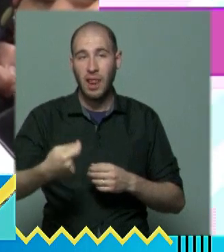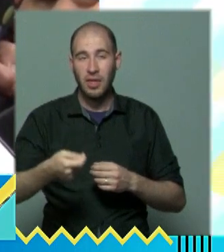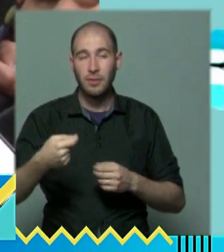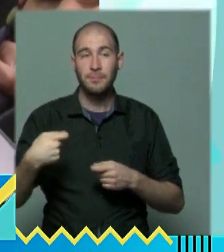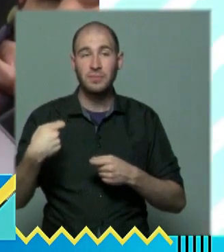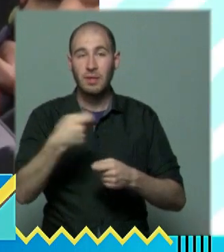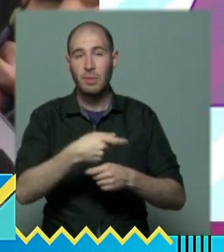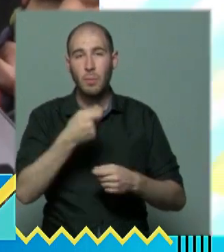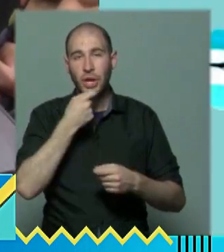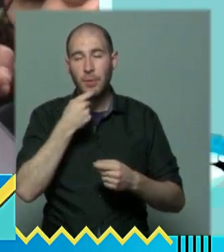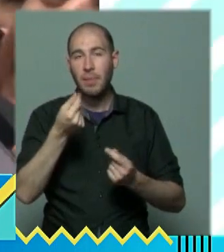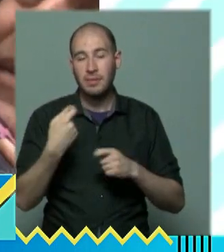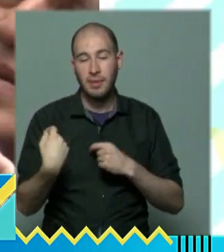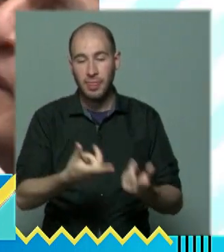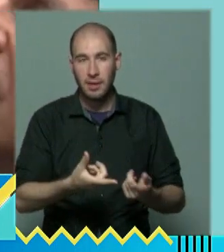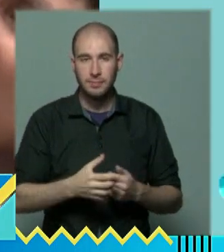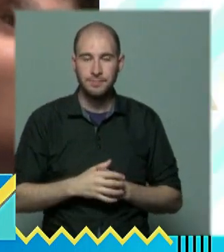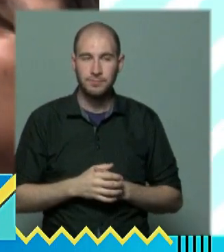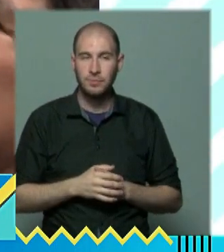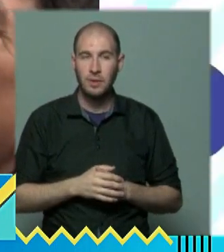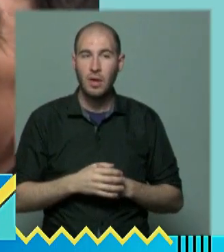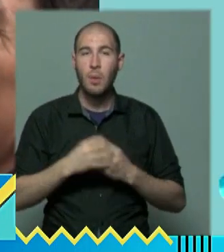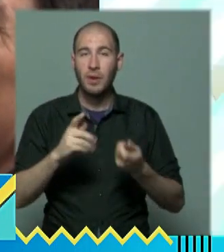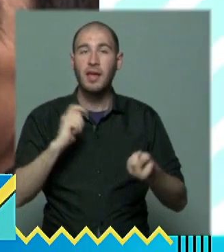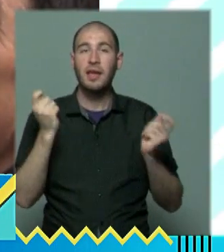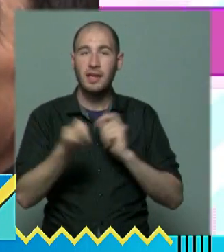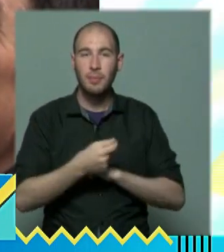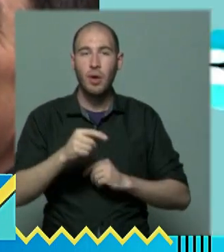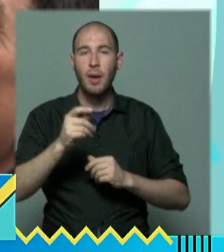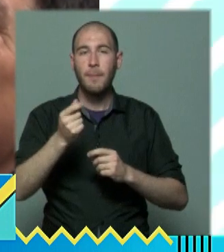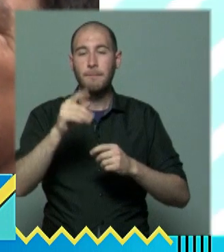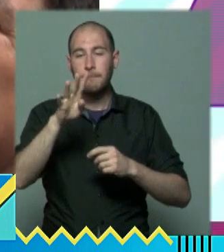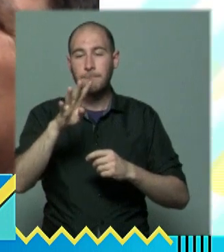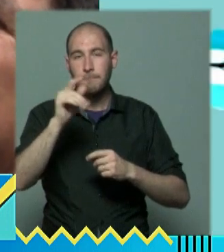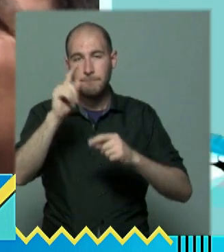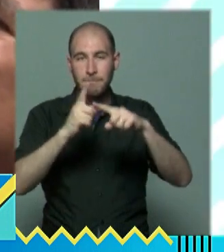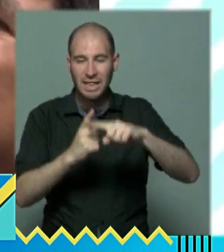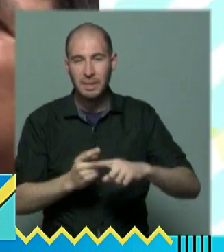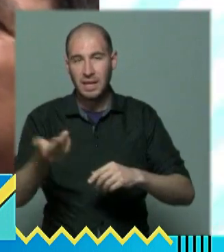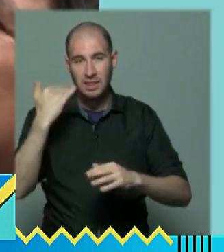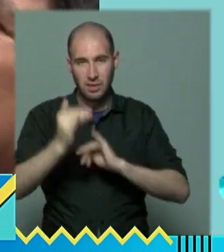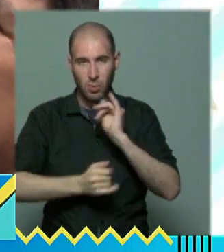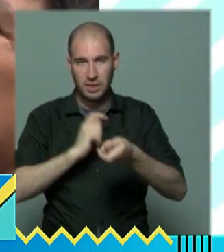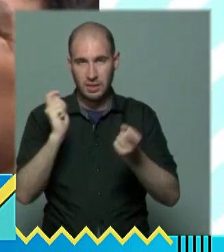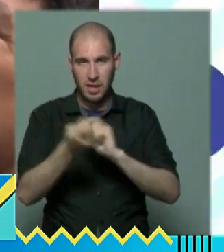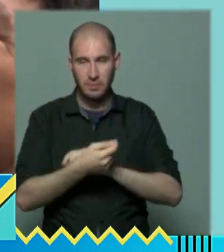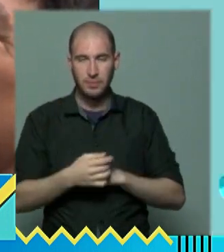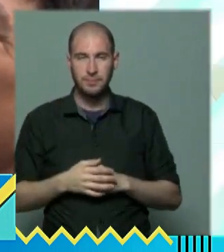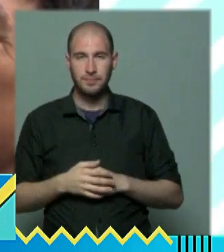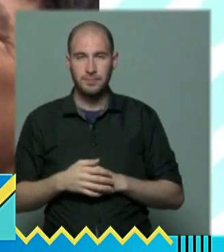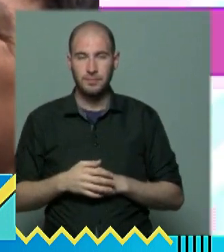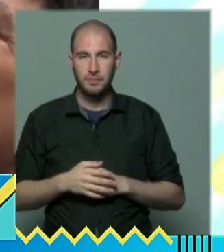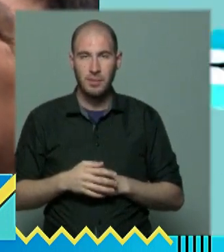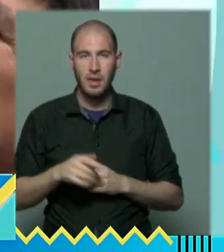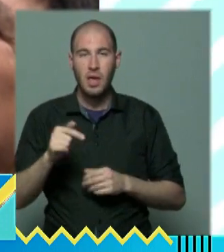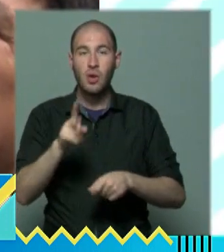aportando una determinada cantidad de dinero por la modificación de la fórmula como lo planteamos en los bloques anteriores. Planteábamos